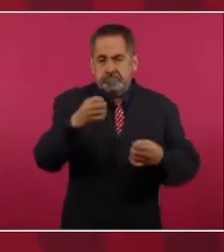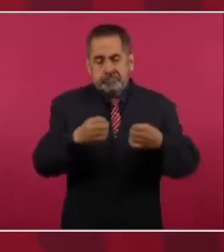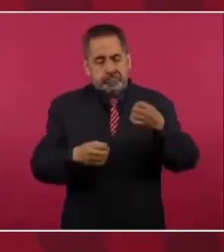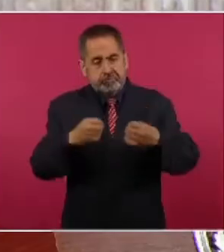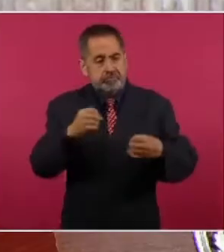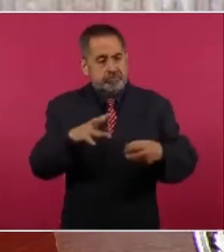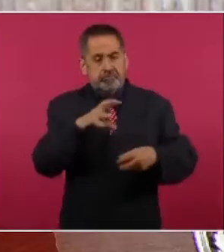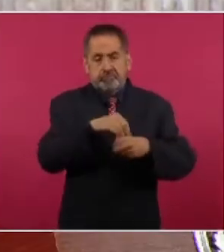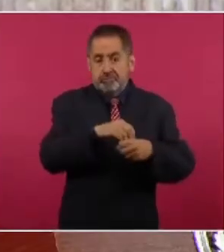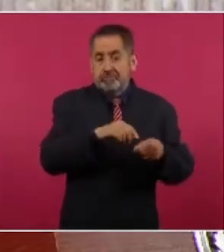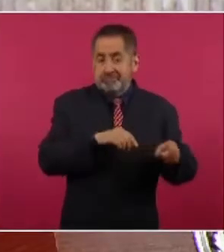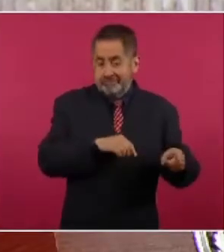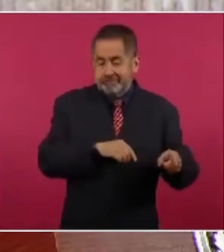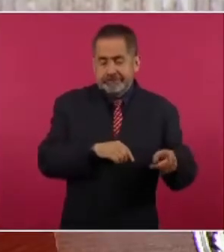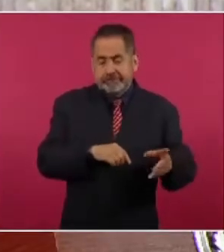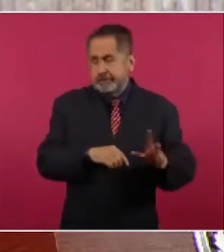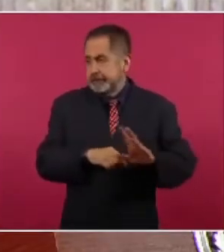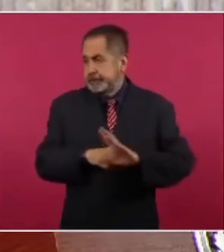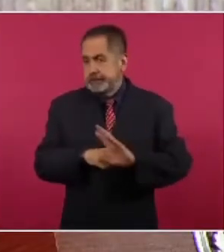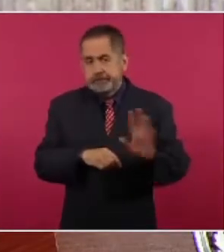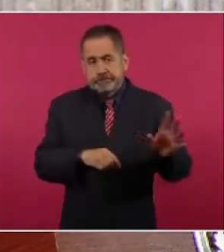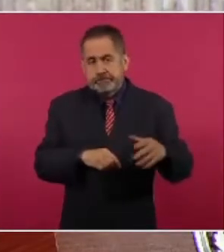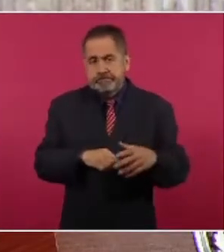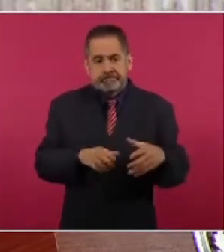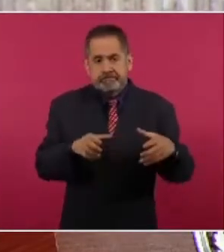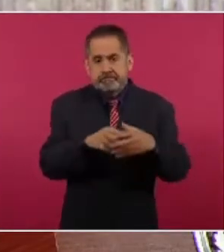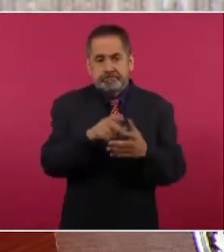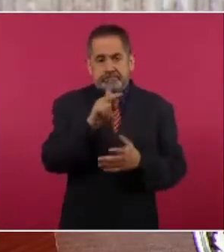parte de los integrantes del Poder Judicial